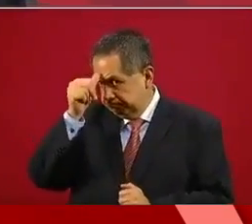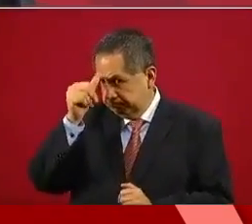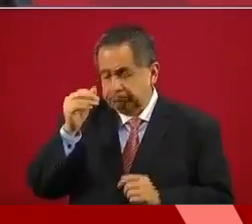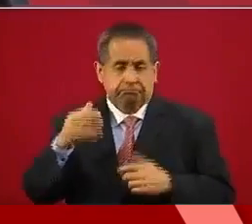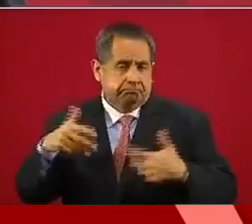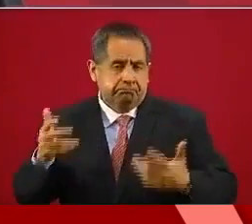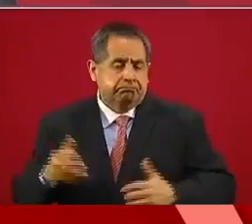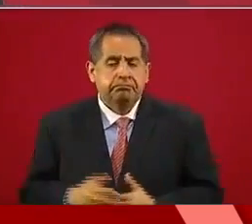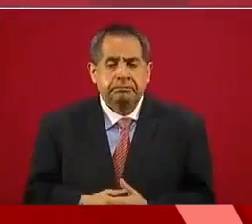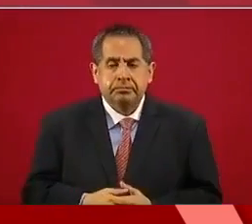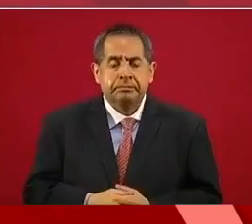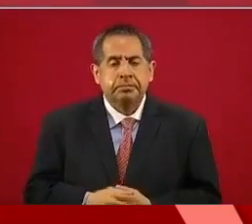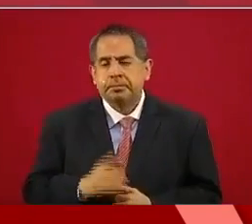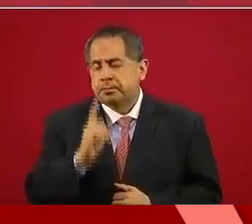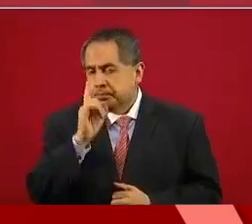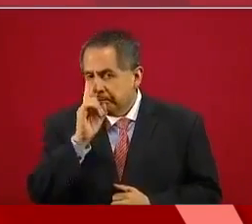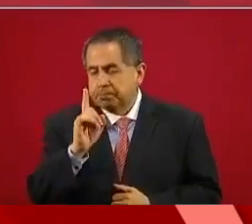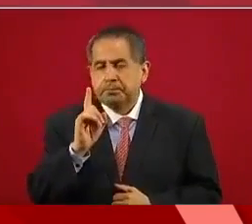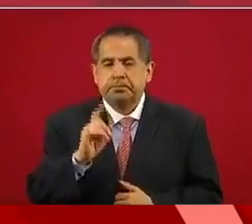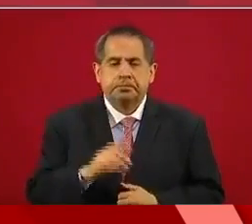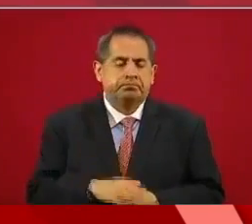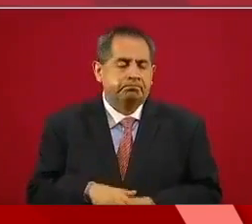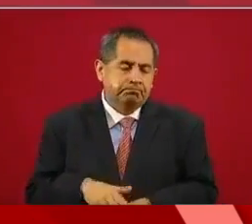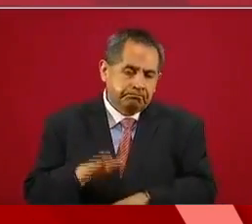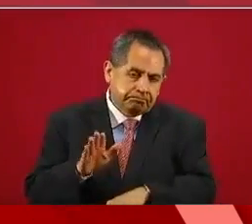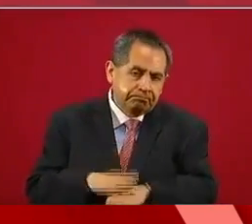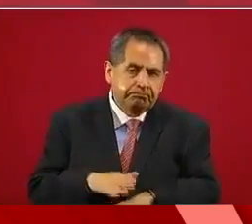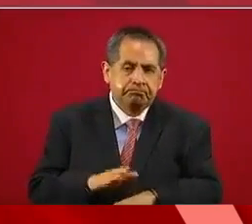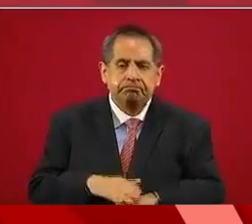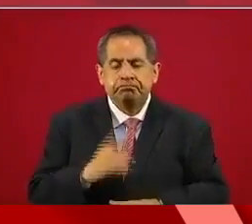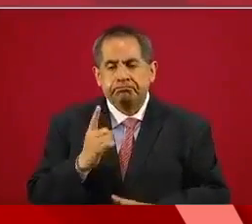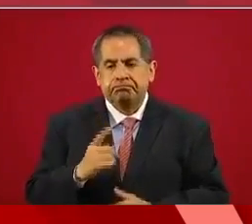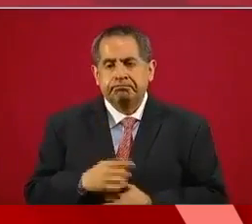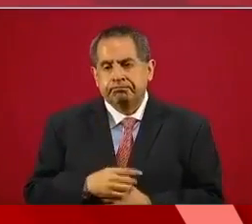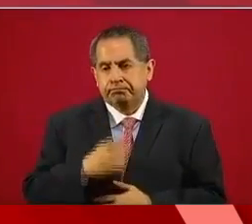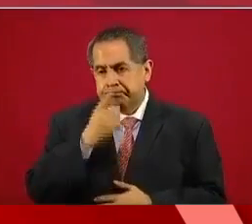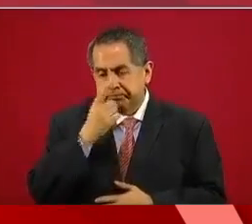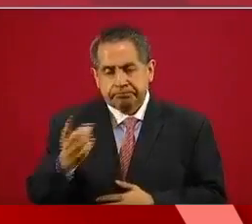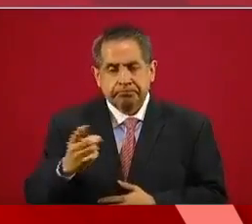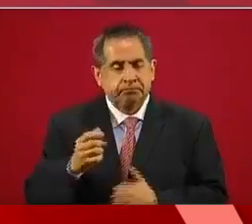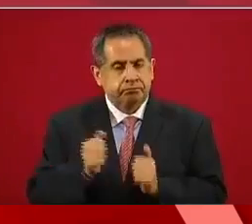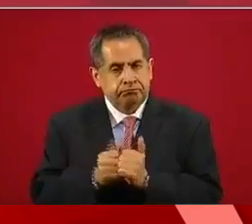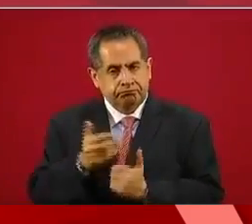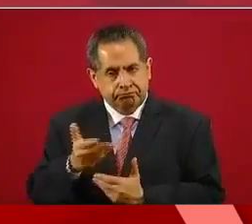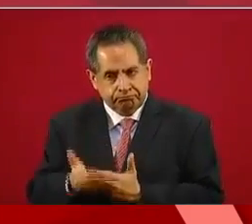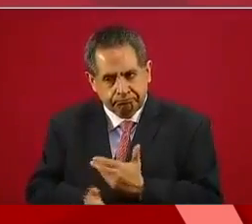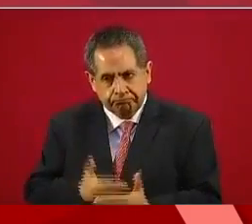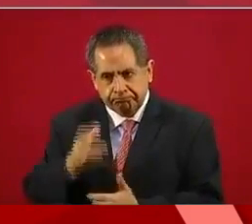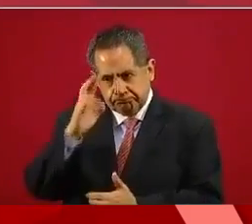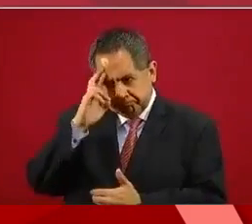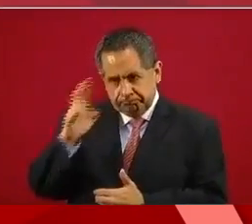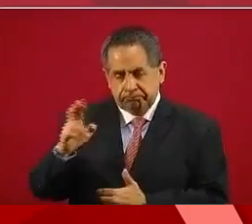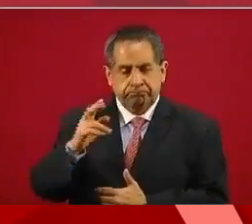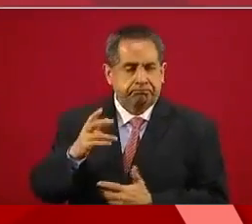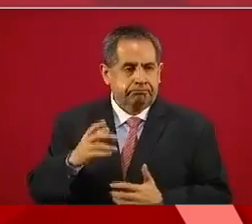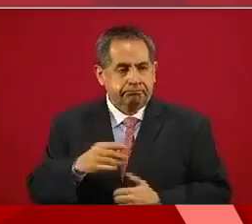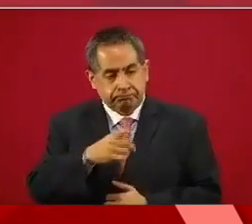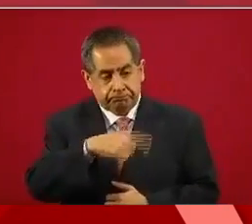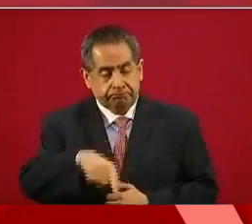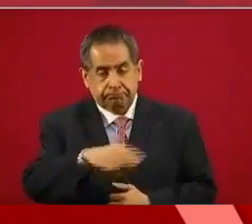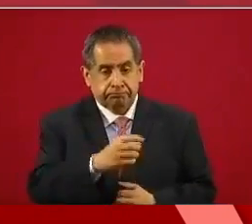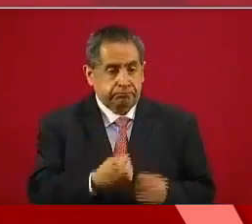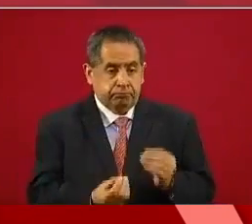yo lo único que les pido de manera respetuosa los nuevos